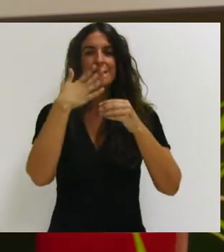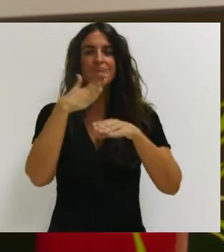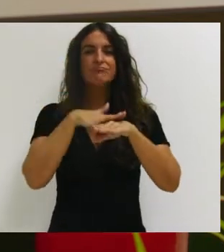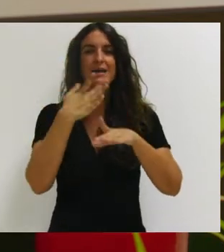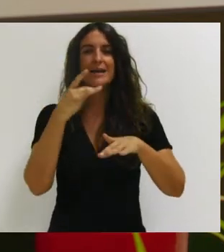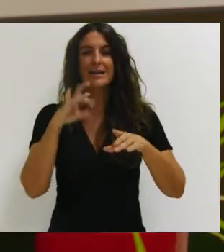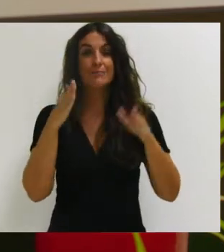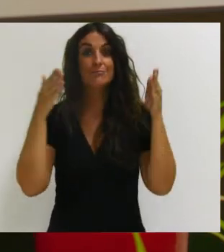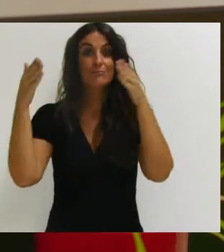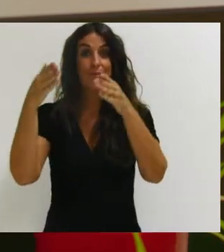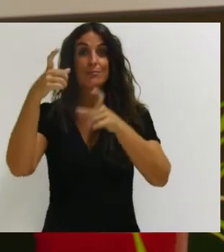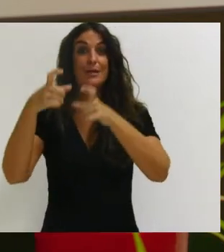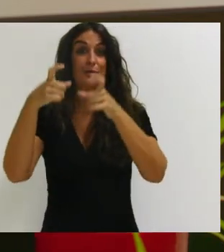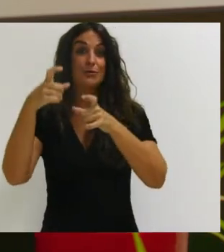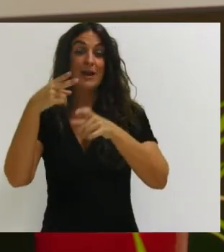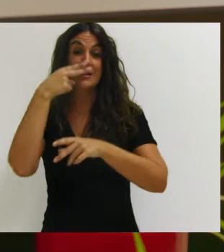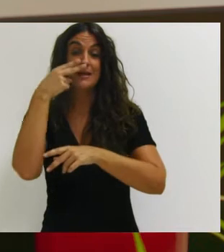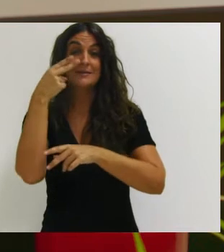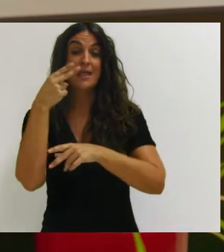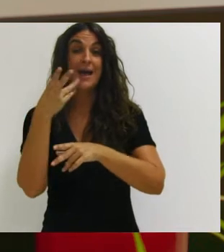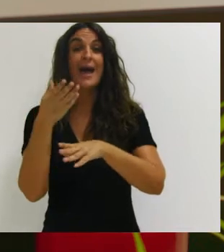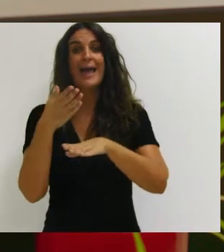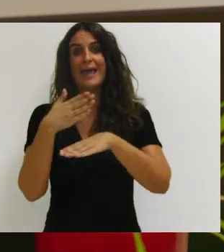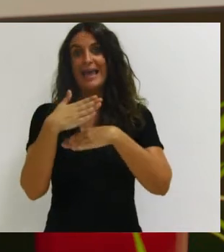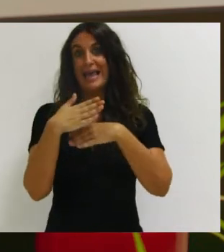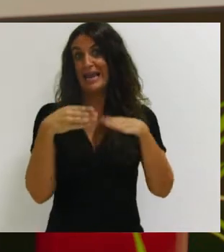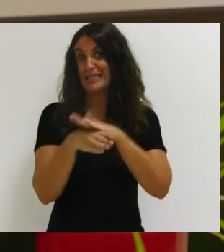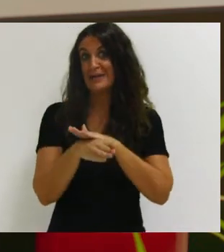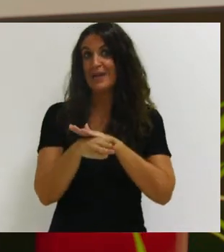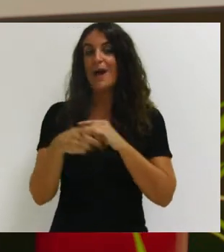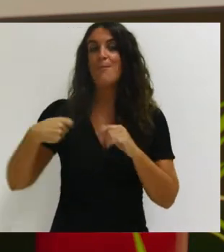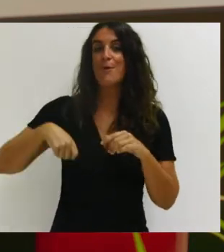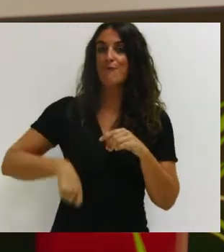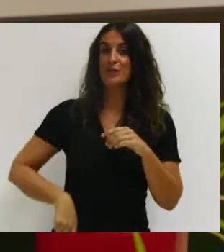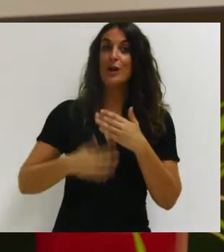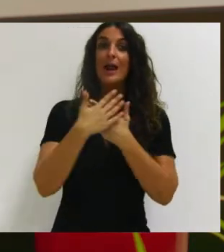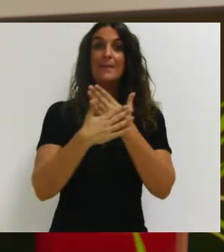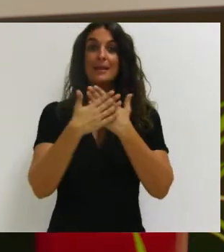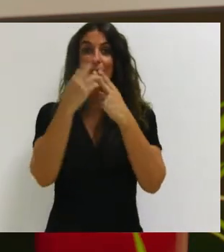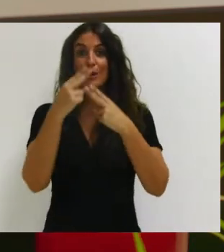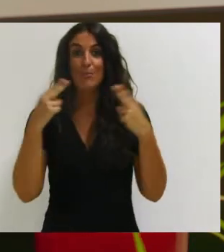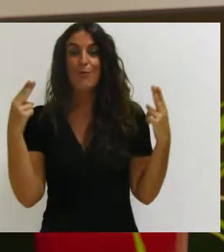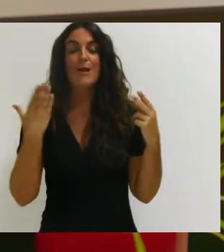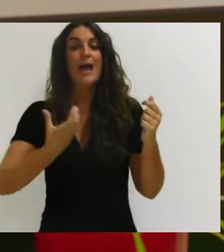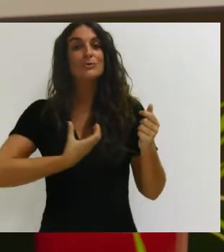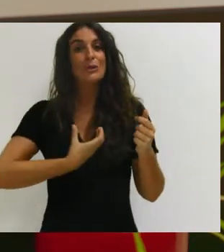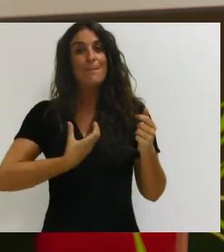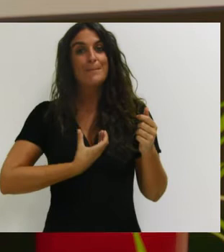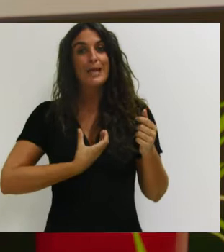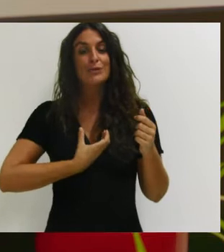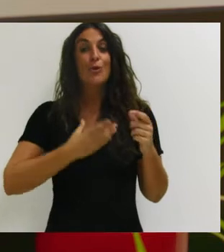personas interesadas en accesibilidad como profesionales de la accesibilidad, administraciones públicas,